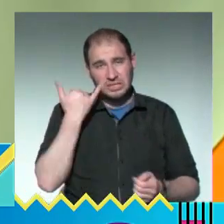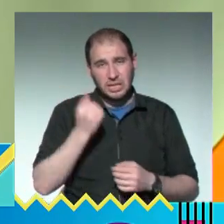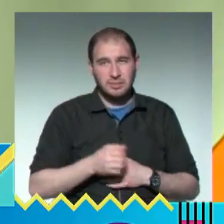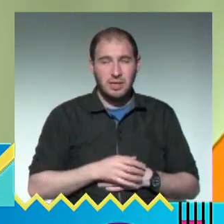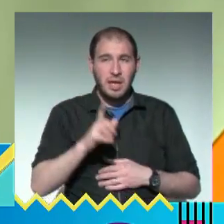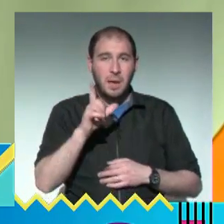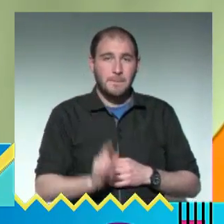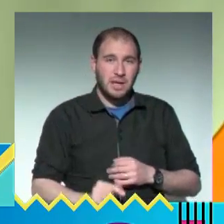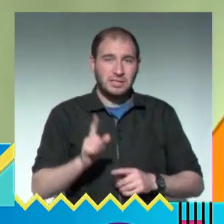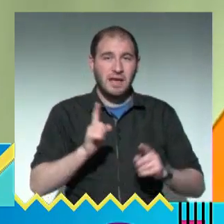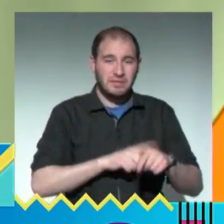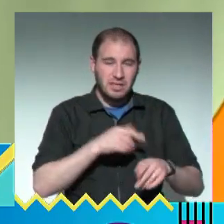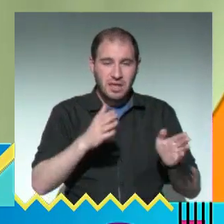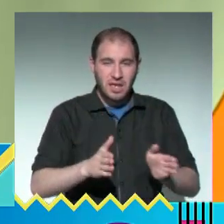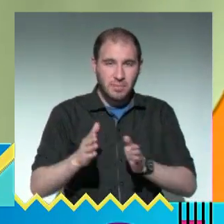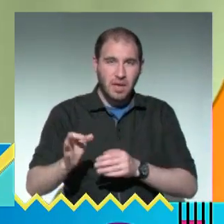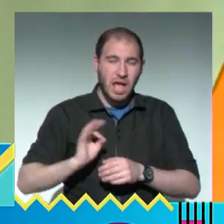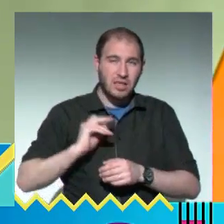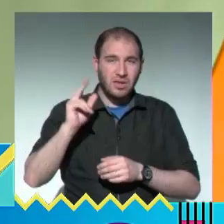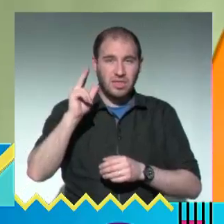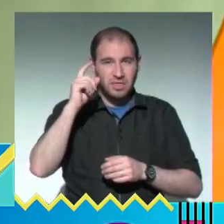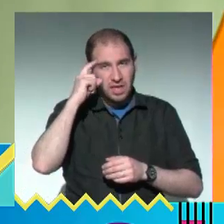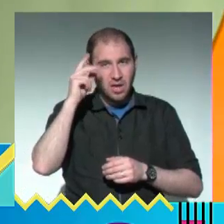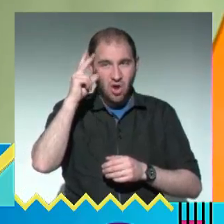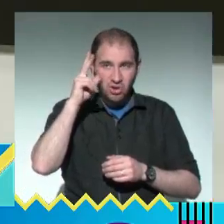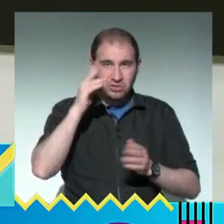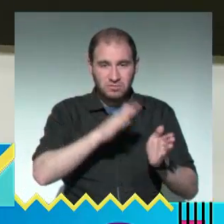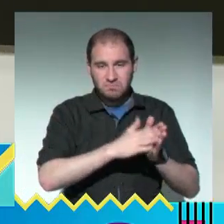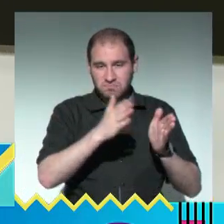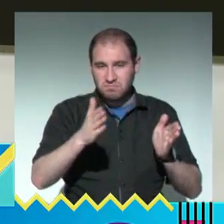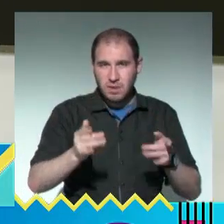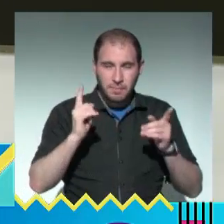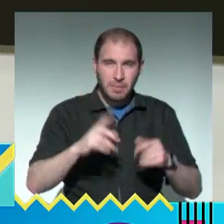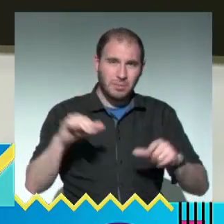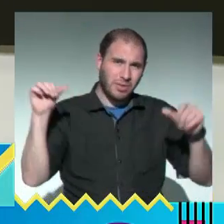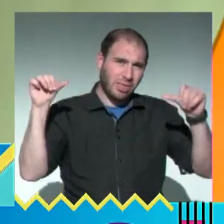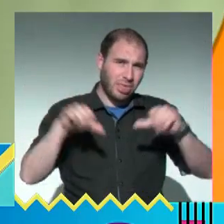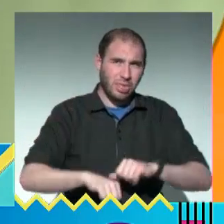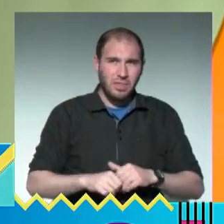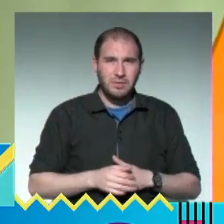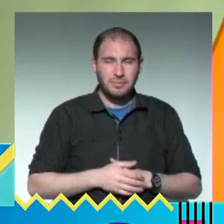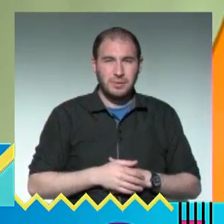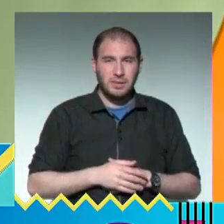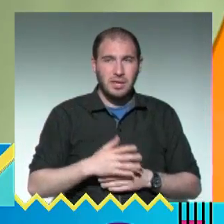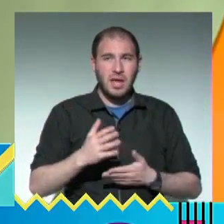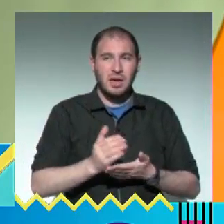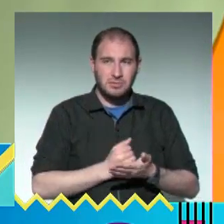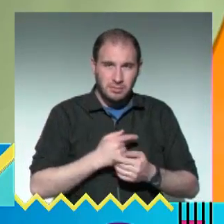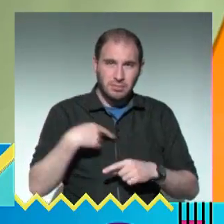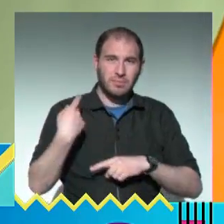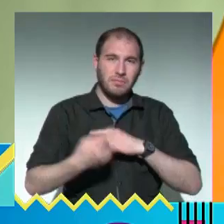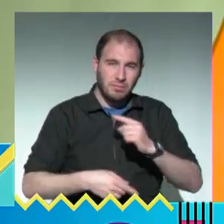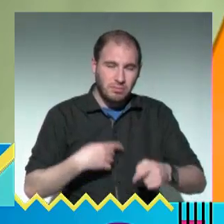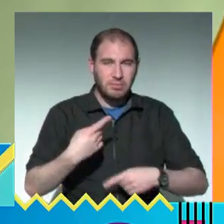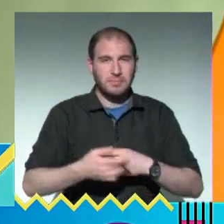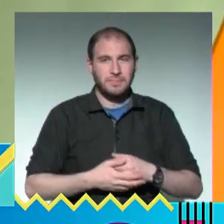nuestro país cada tanto tiempo, 10, 8, 12 años, repetir un ciclo y tener caídas bruscas, ajustar para volver a salir. Recordemos